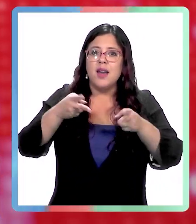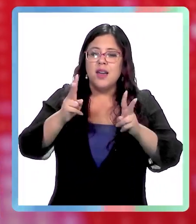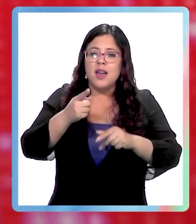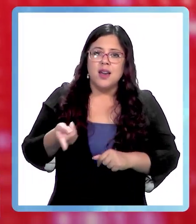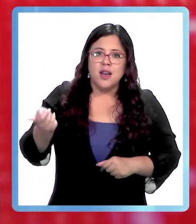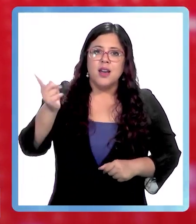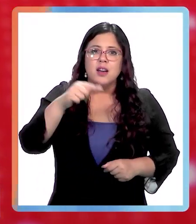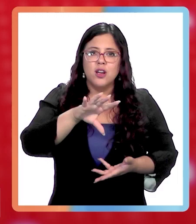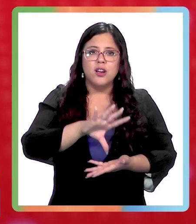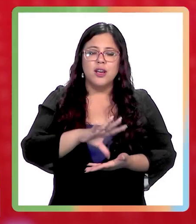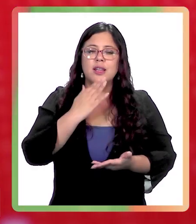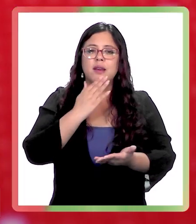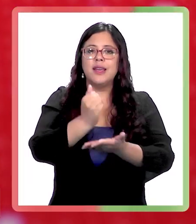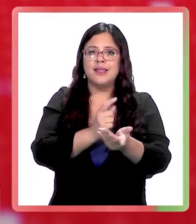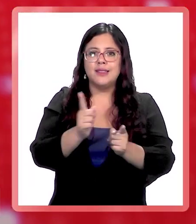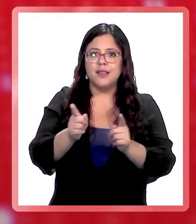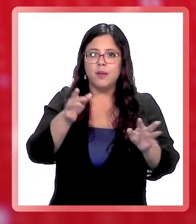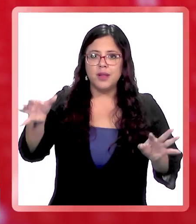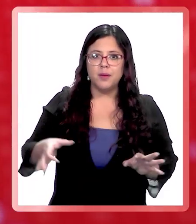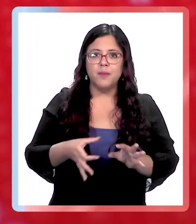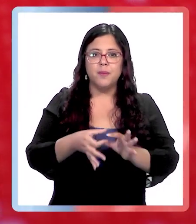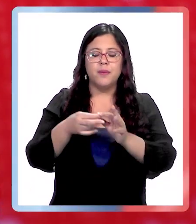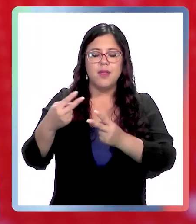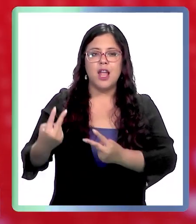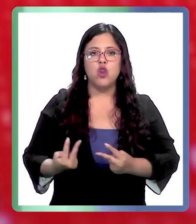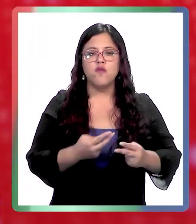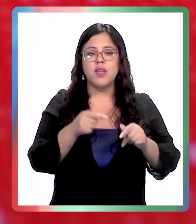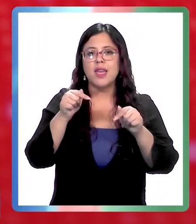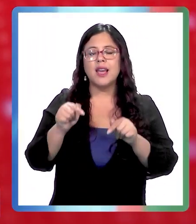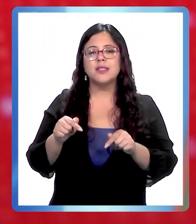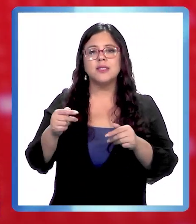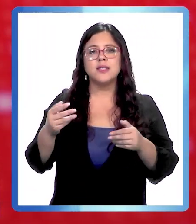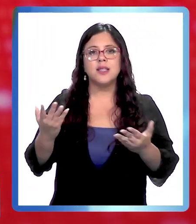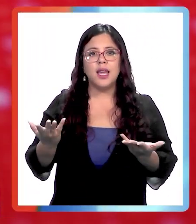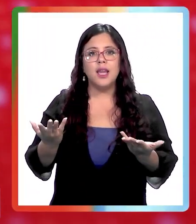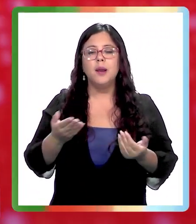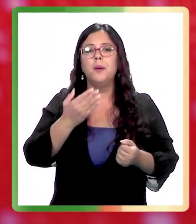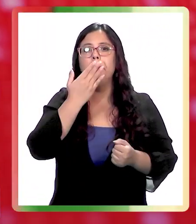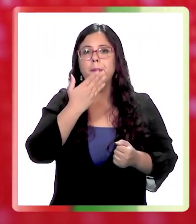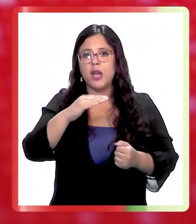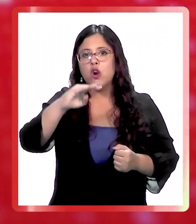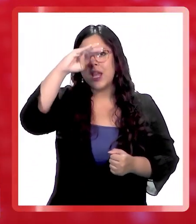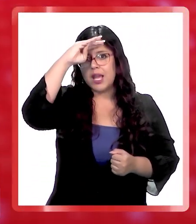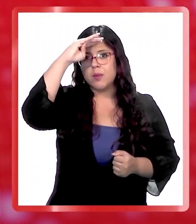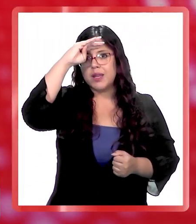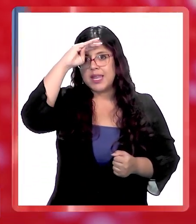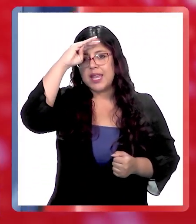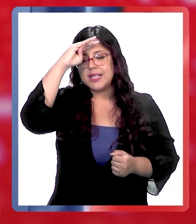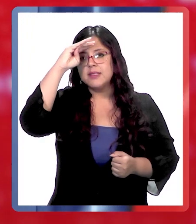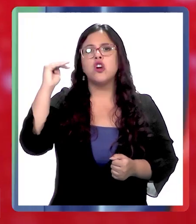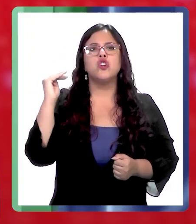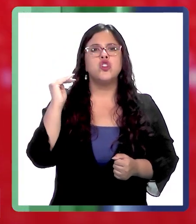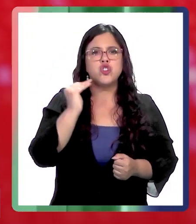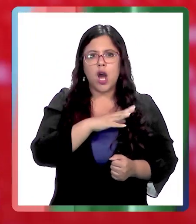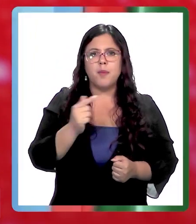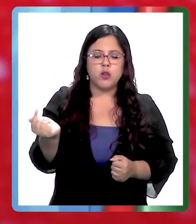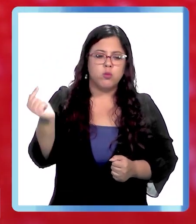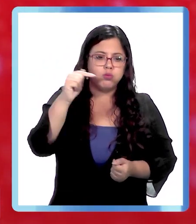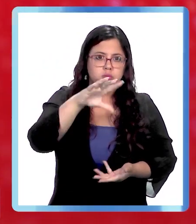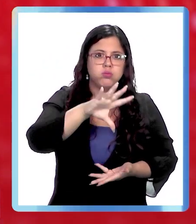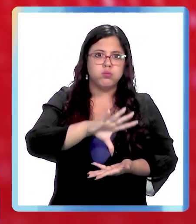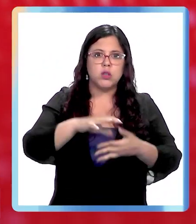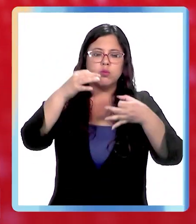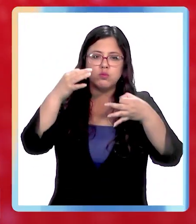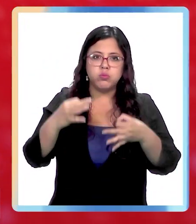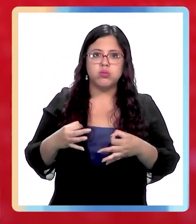derecho al regresar al país y de todos los trámites asociados a este tipo de viaje, porque de esta forma tendrán una mejor experiencia y agilizarán el ingreso al